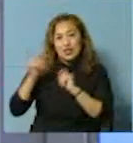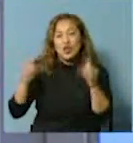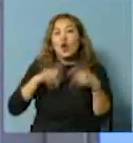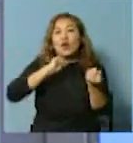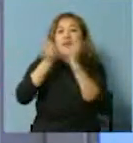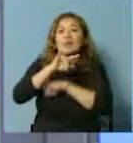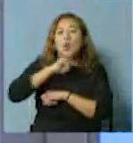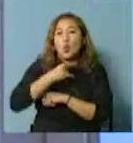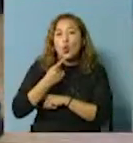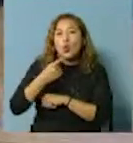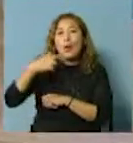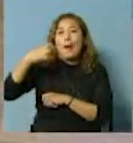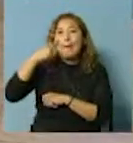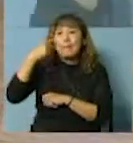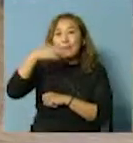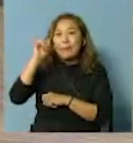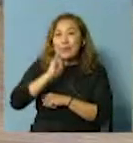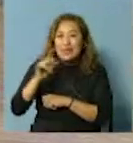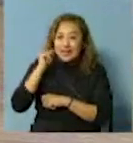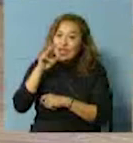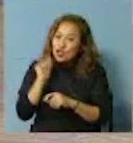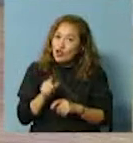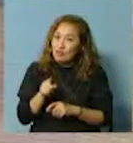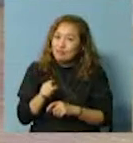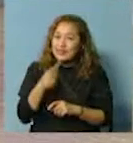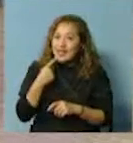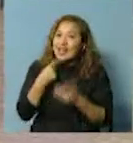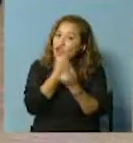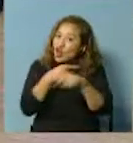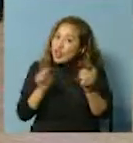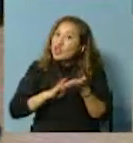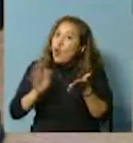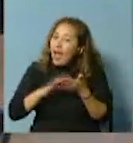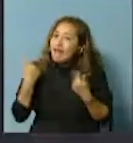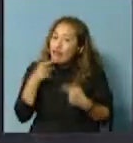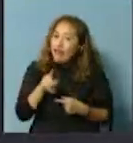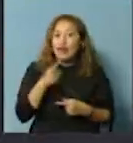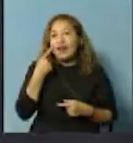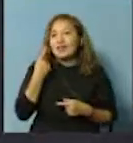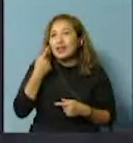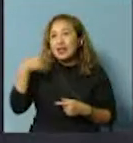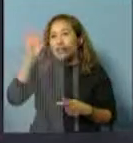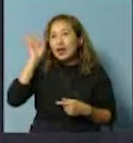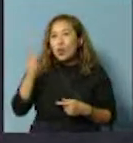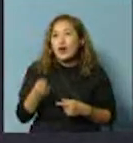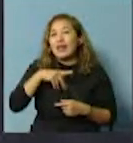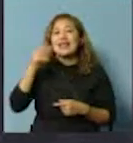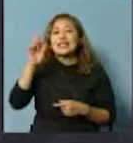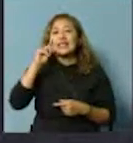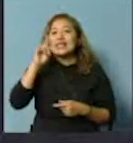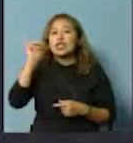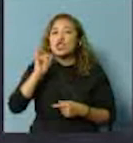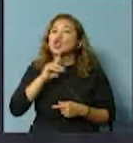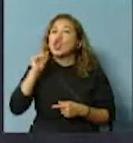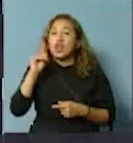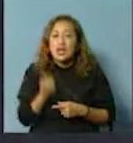cambia jujuy mario pizarro novedades sí porque habían en danzas otros nombres y seguramente te acuerdas del ministro rizo ti que iba para